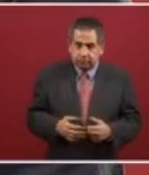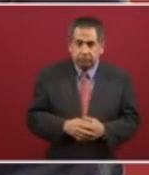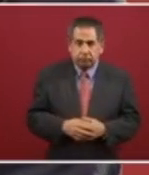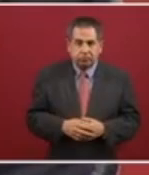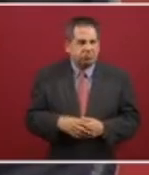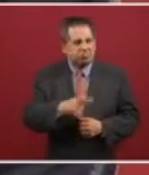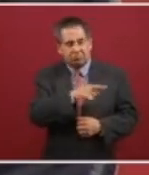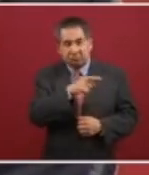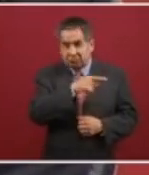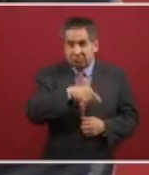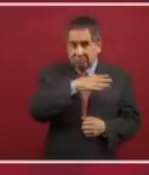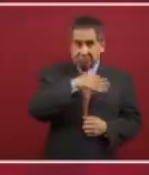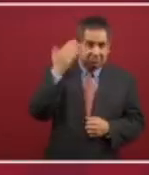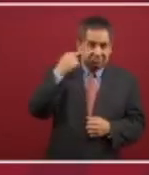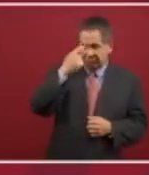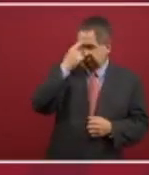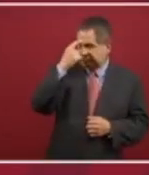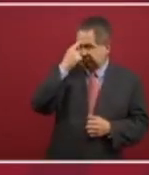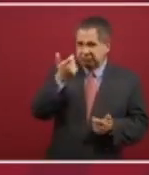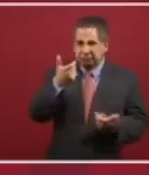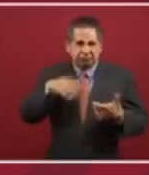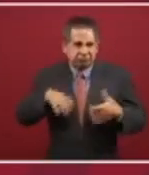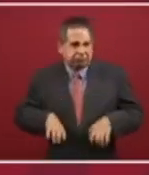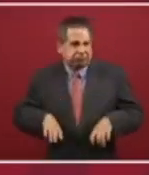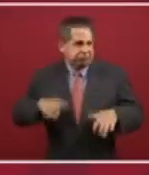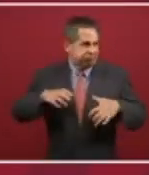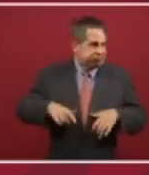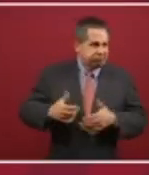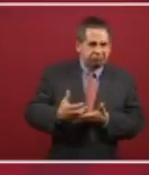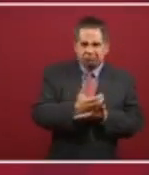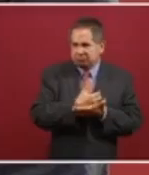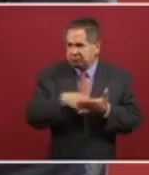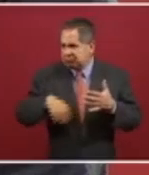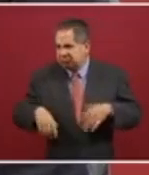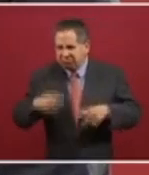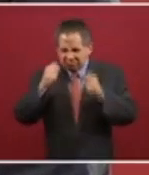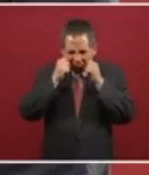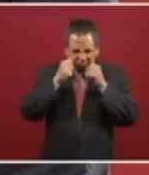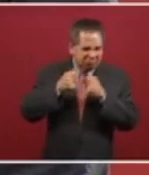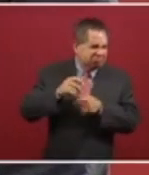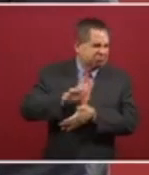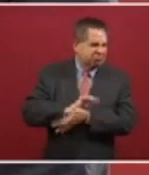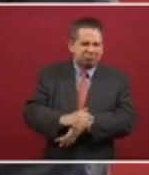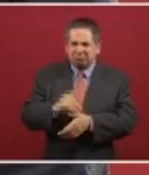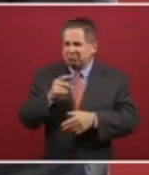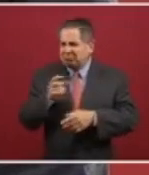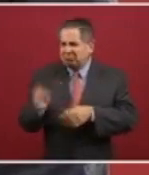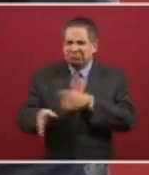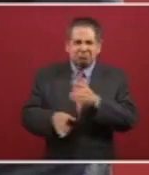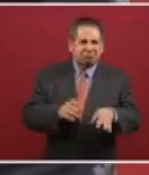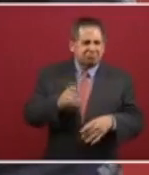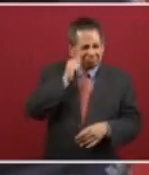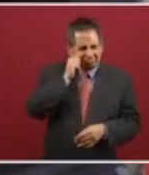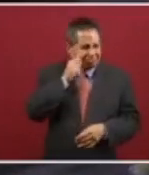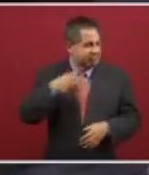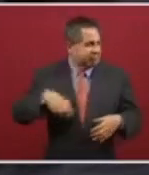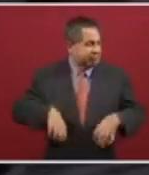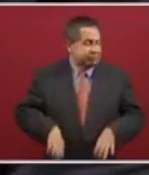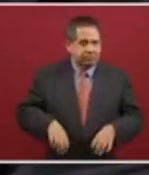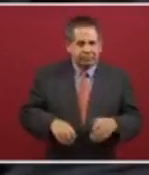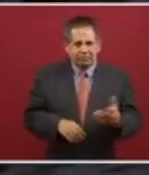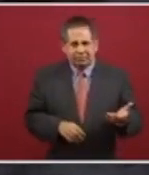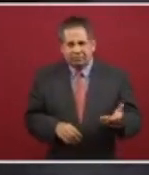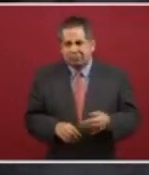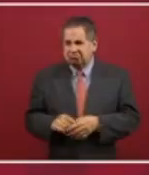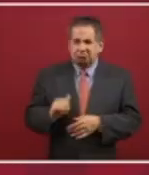hacer dinero, hacer riqueza. No importa cómo, no importa.